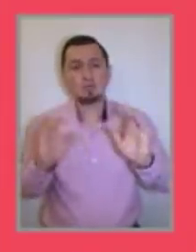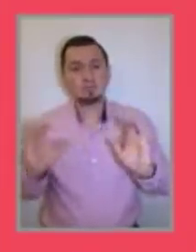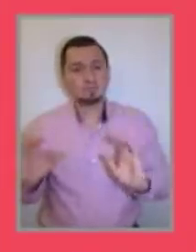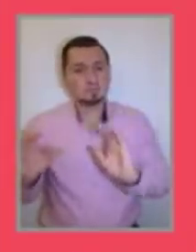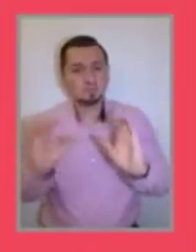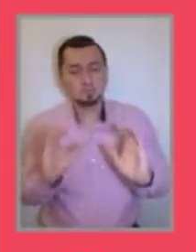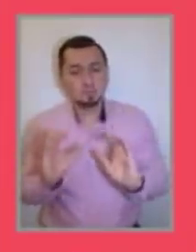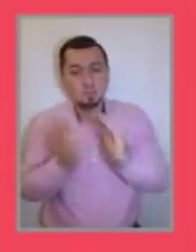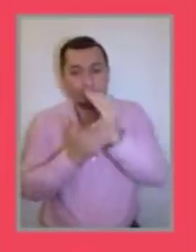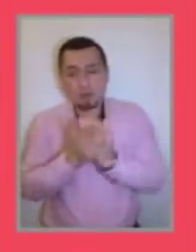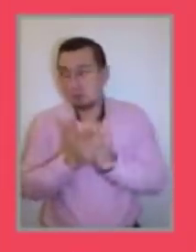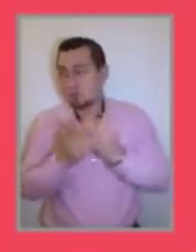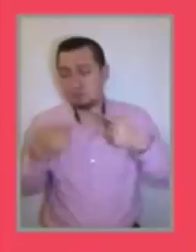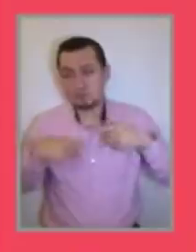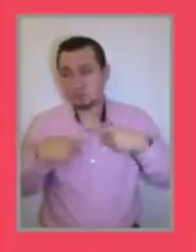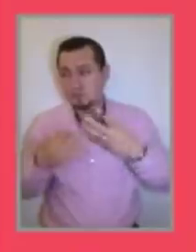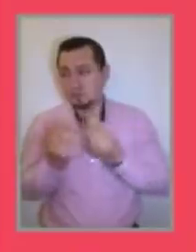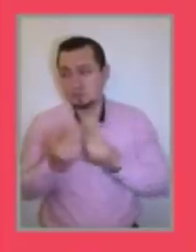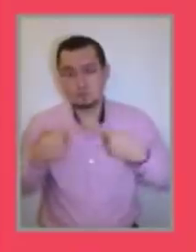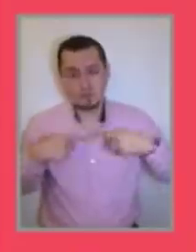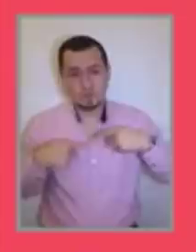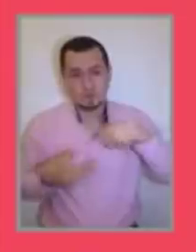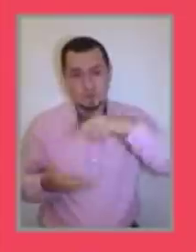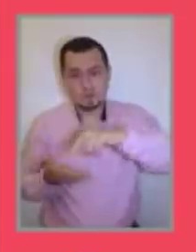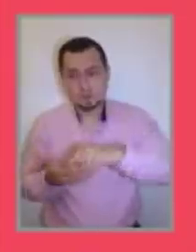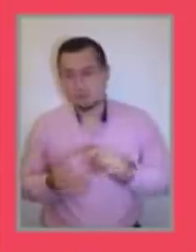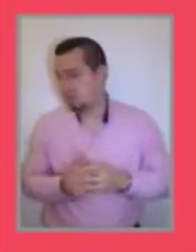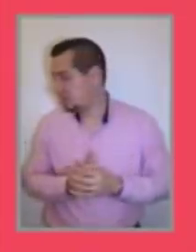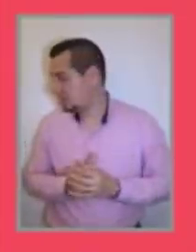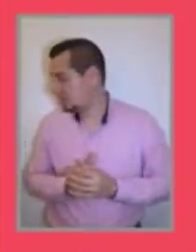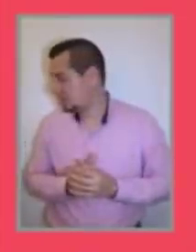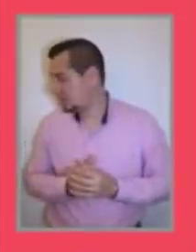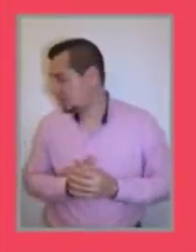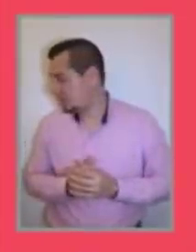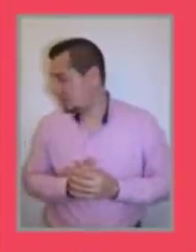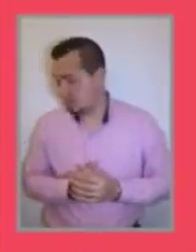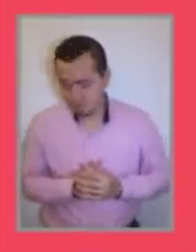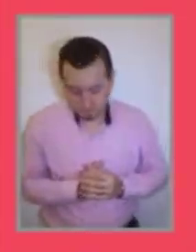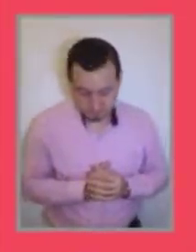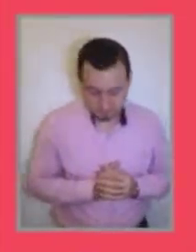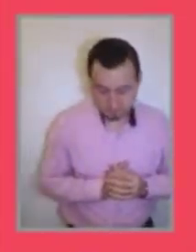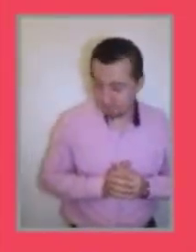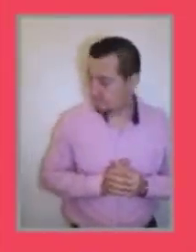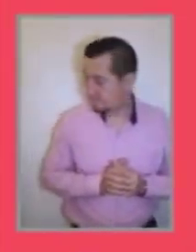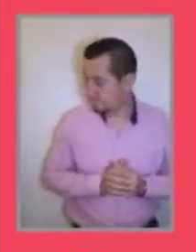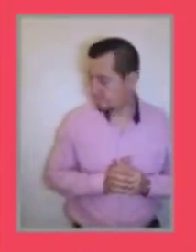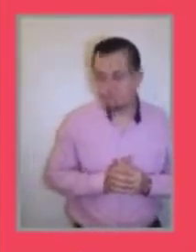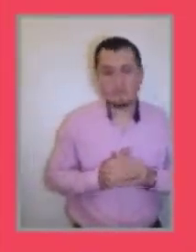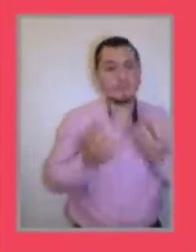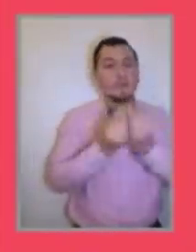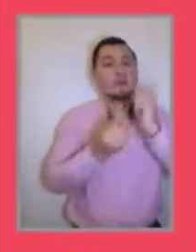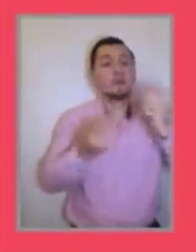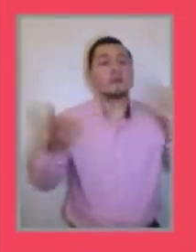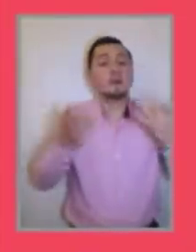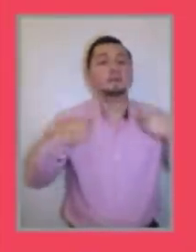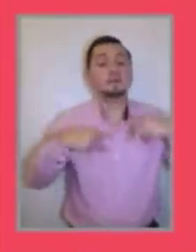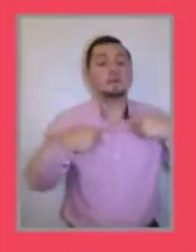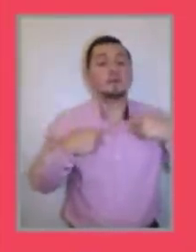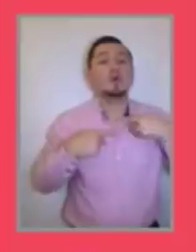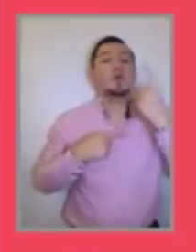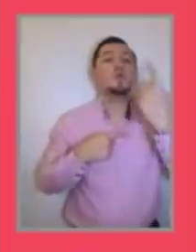particularmente el dato que dio Bárbara, y que es muy importante para que los medios de comunicación registren, que es el hecho de que solamente el